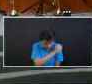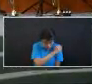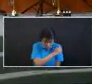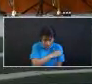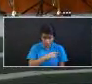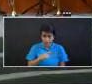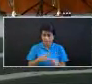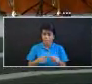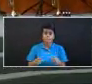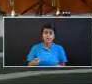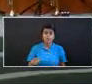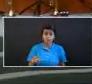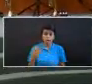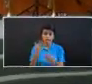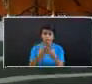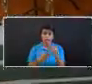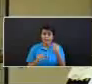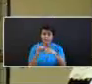Pero he ido a iglesias